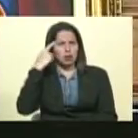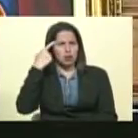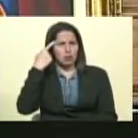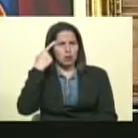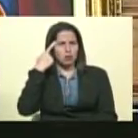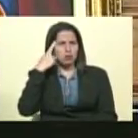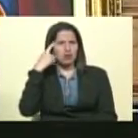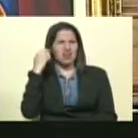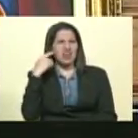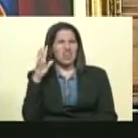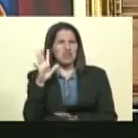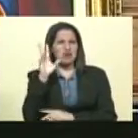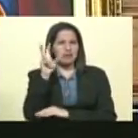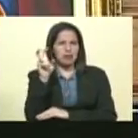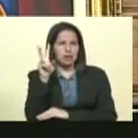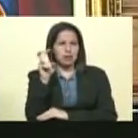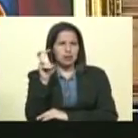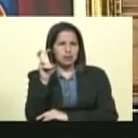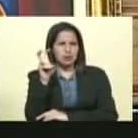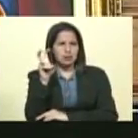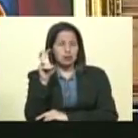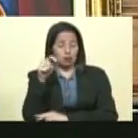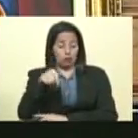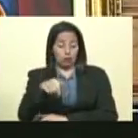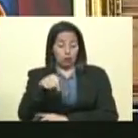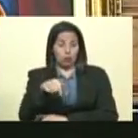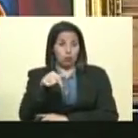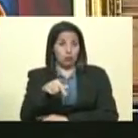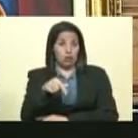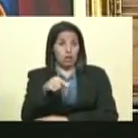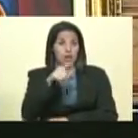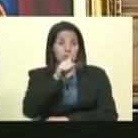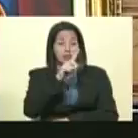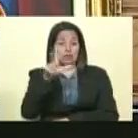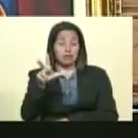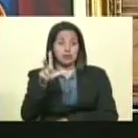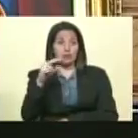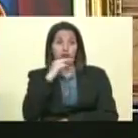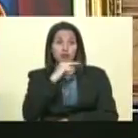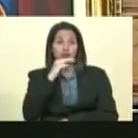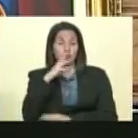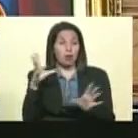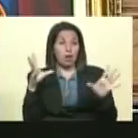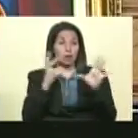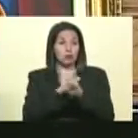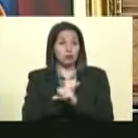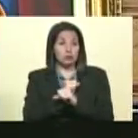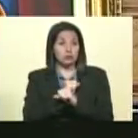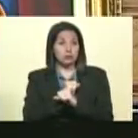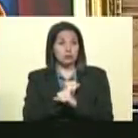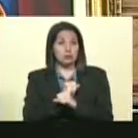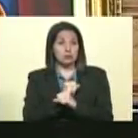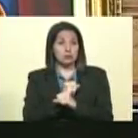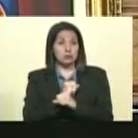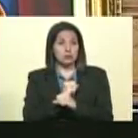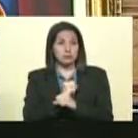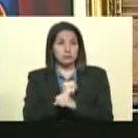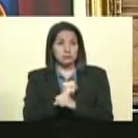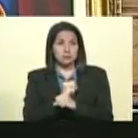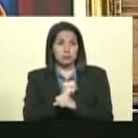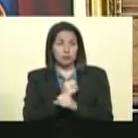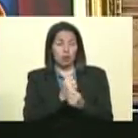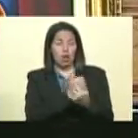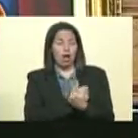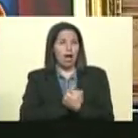viernes. Un día como hoy, 13 de octubre, en la noche, nuestro